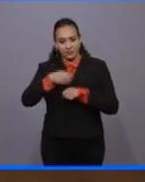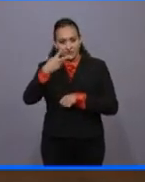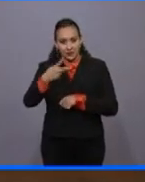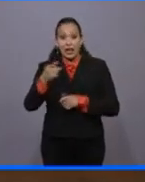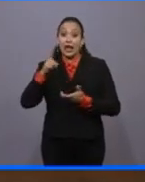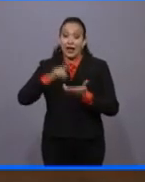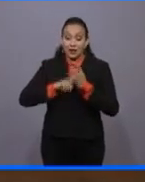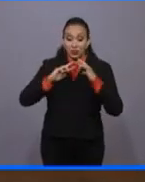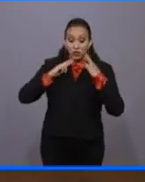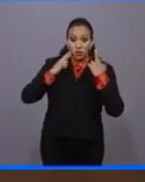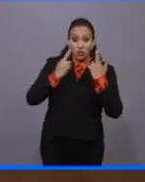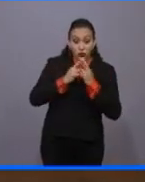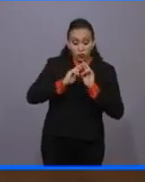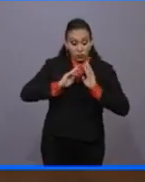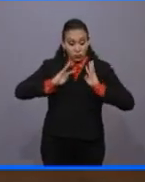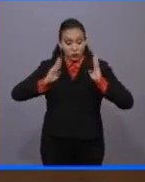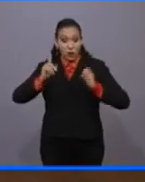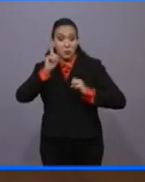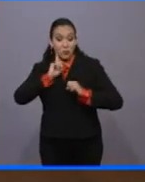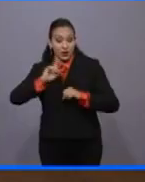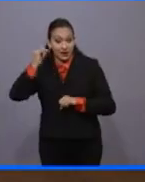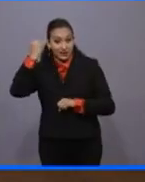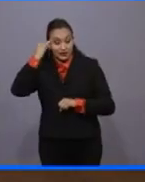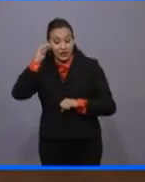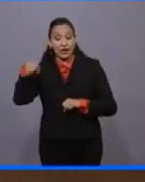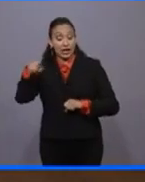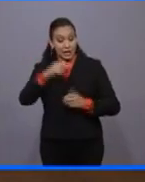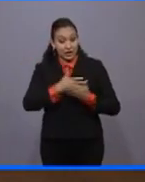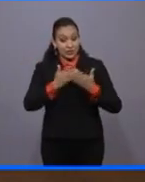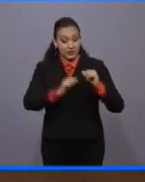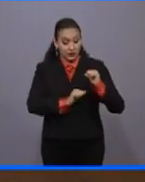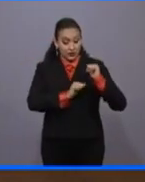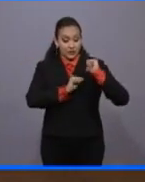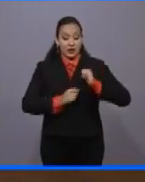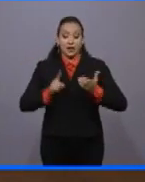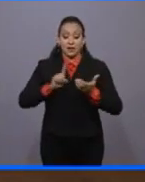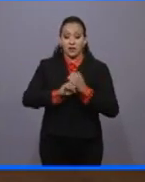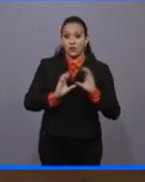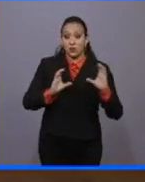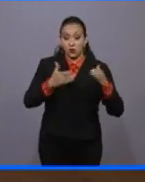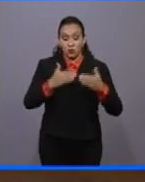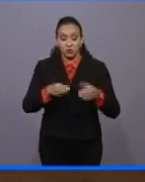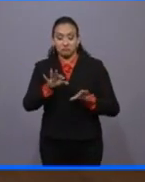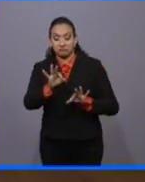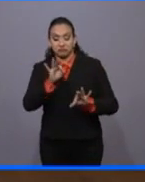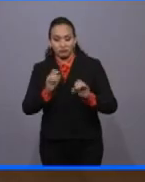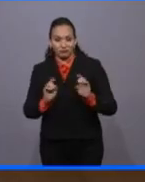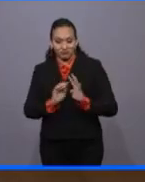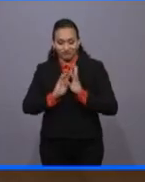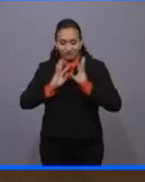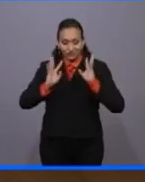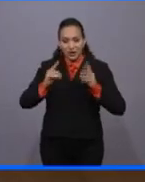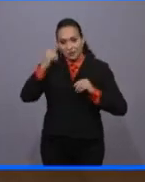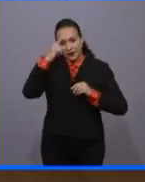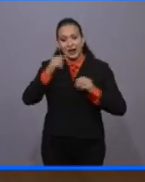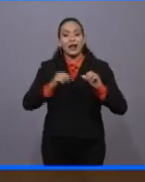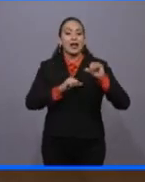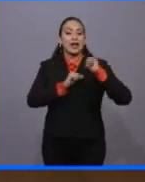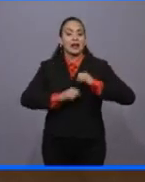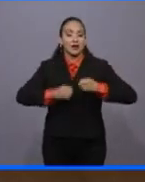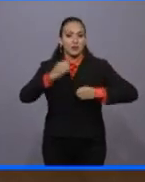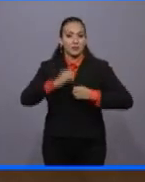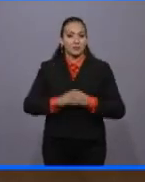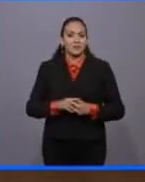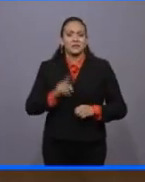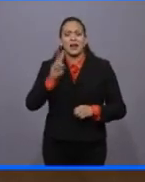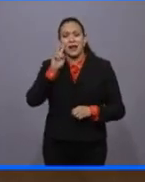indígenas y afromexicanas que ejercen cargos de autoridad en sus comunidades vinculados con la impartición de justicia. Y